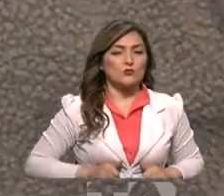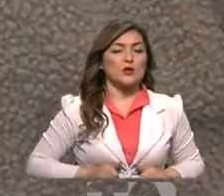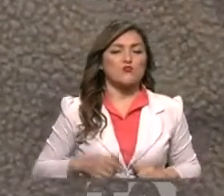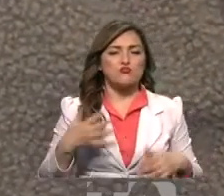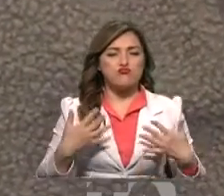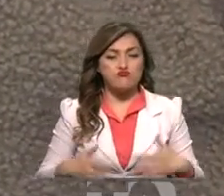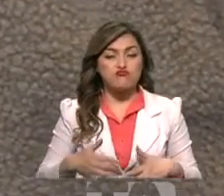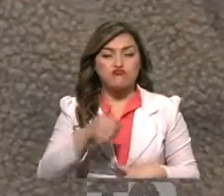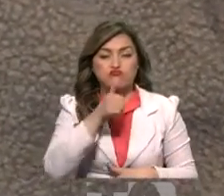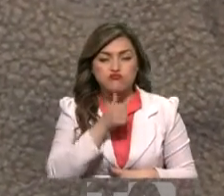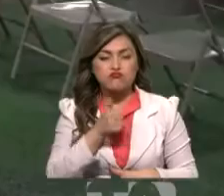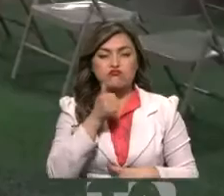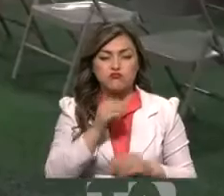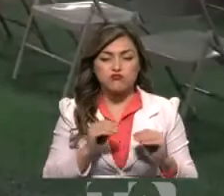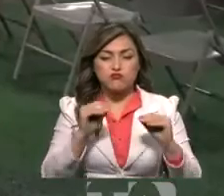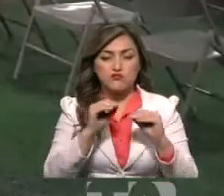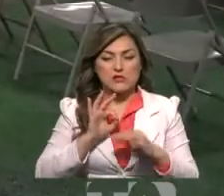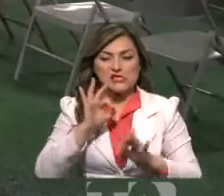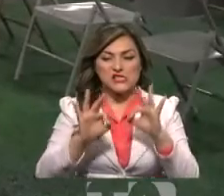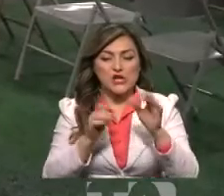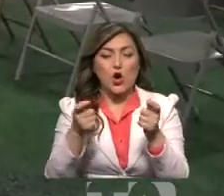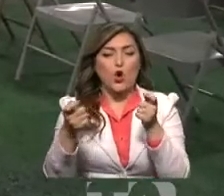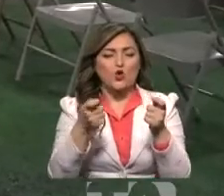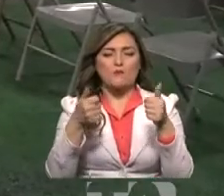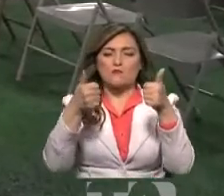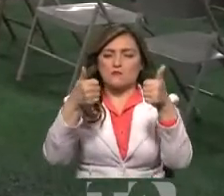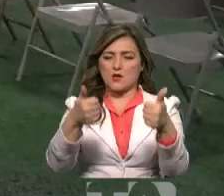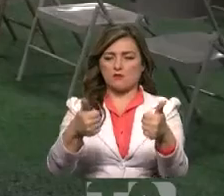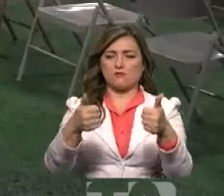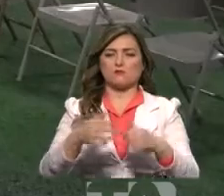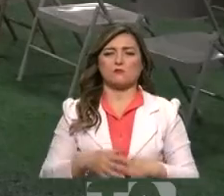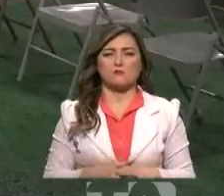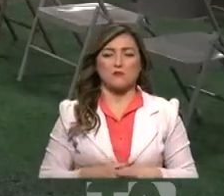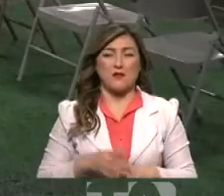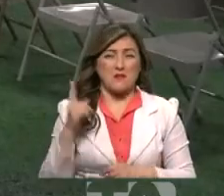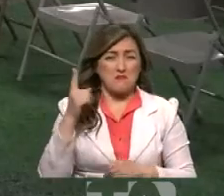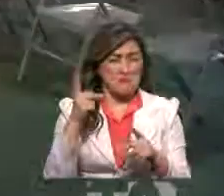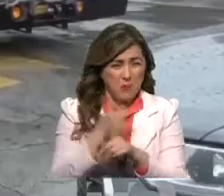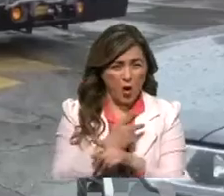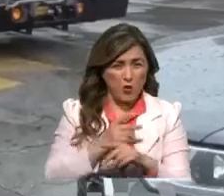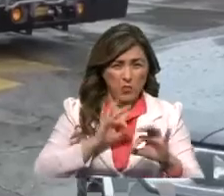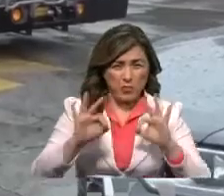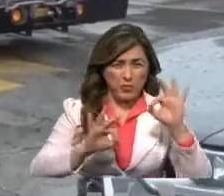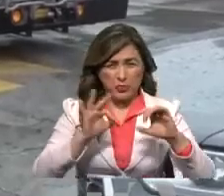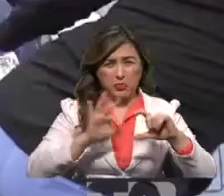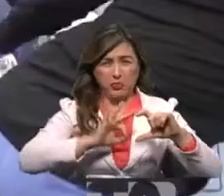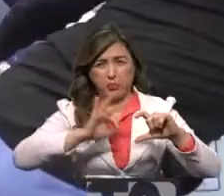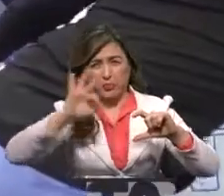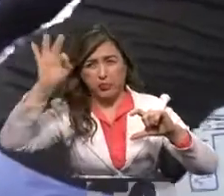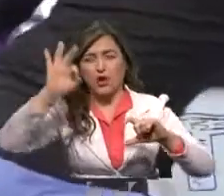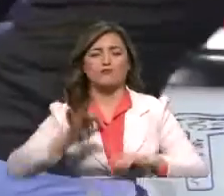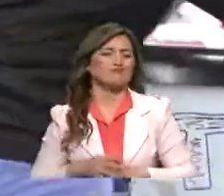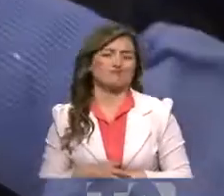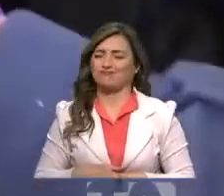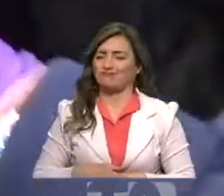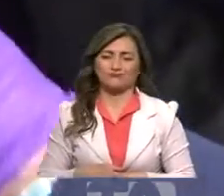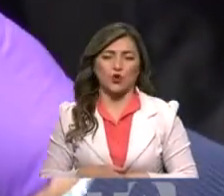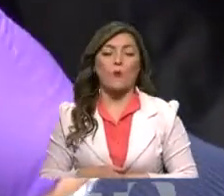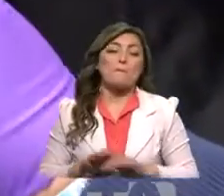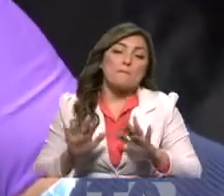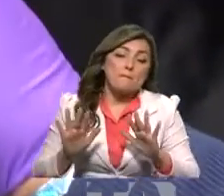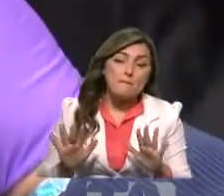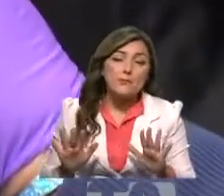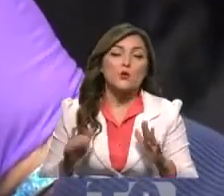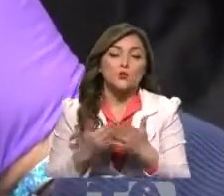aguantado perfectamente bien este incremento de casos. No creemos que se vaya a complicar los Estados Unidos en lo absoluto, pero definitivamente que